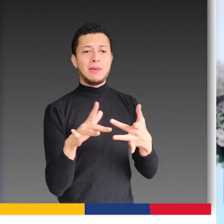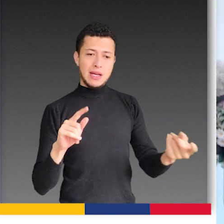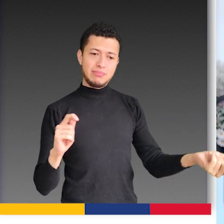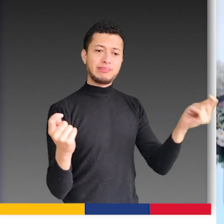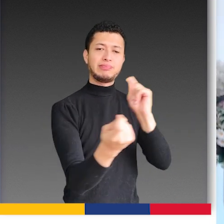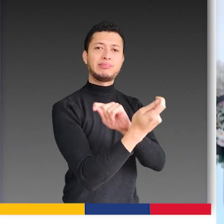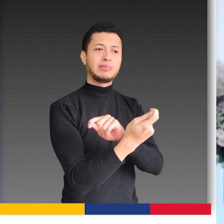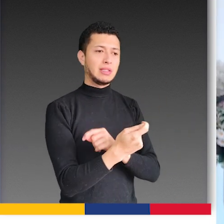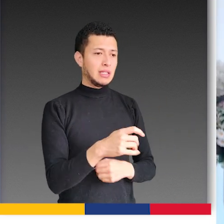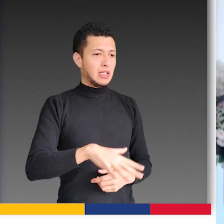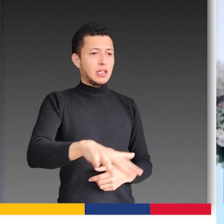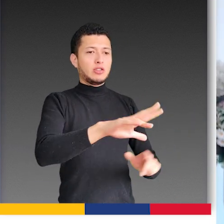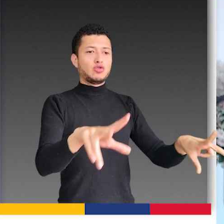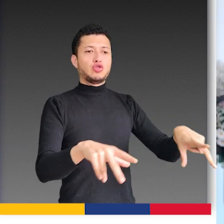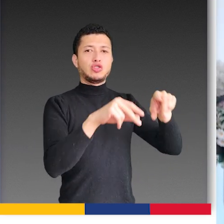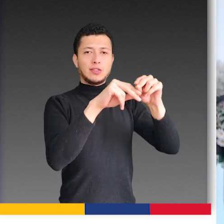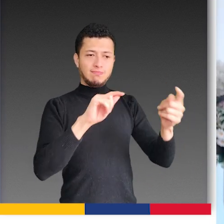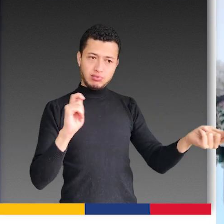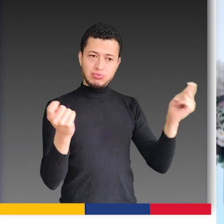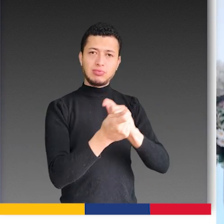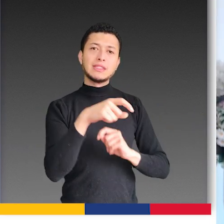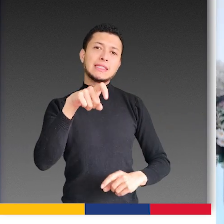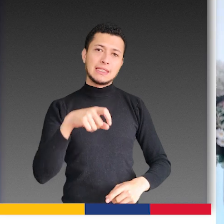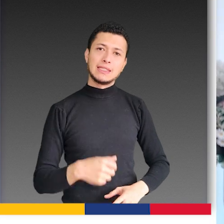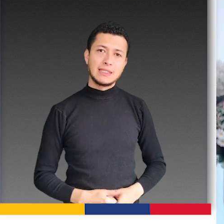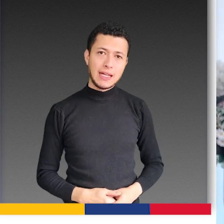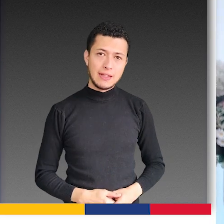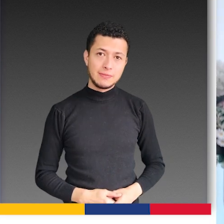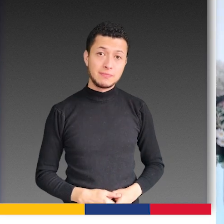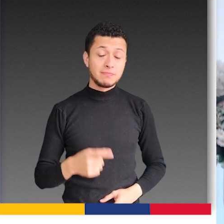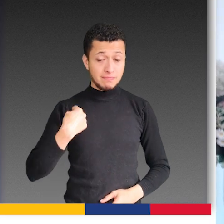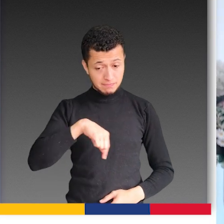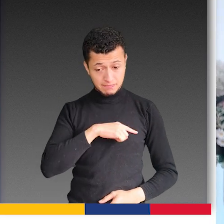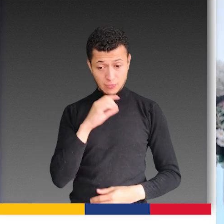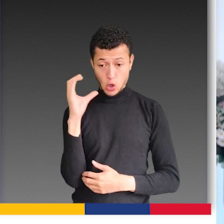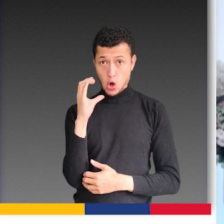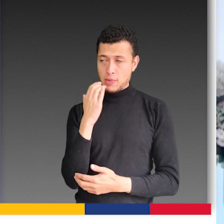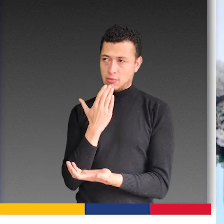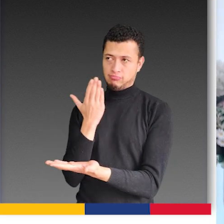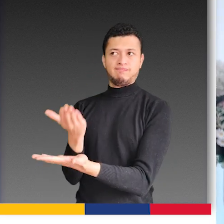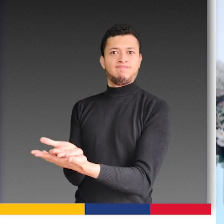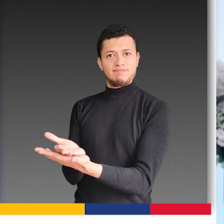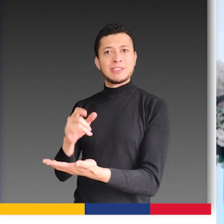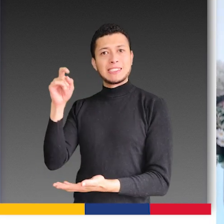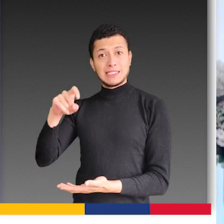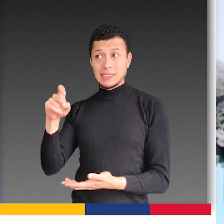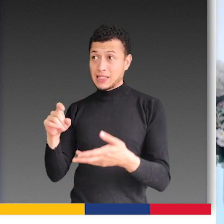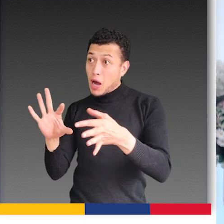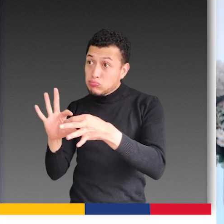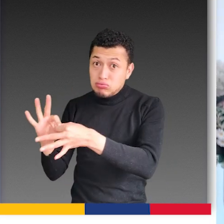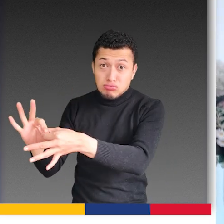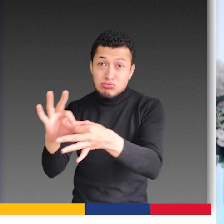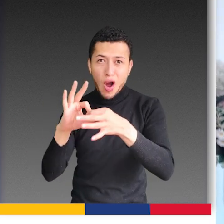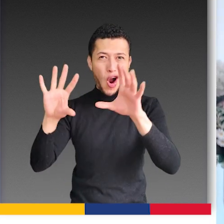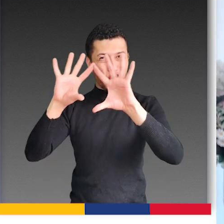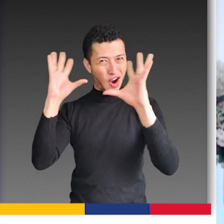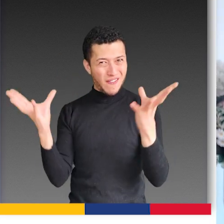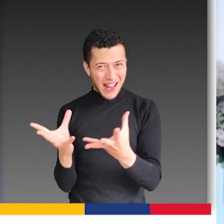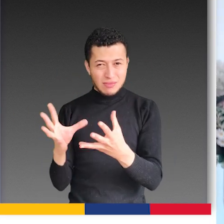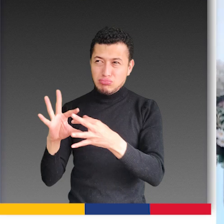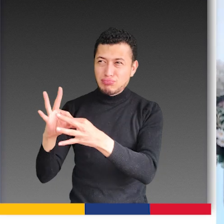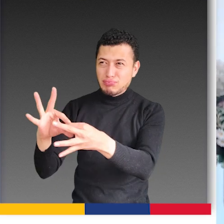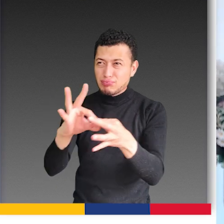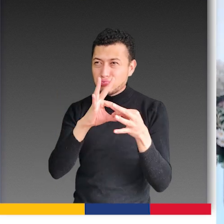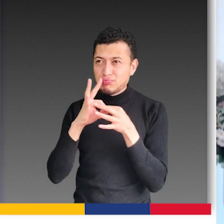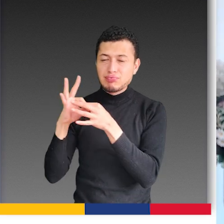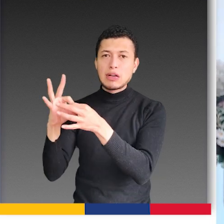financiación para las acciones de transformación y de cambio de nuestras sociedades. Por tanto, proponemos como